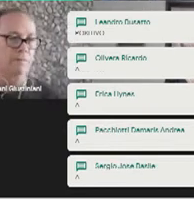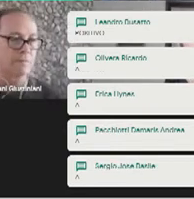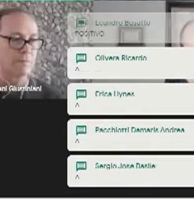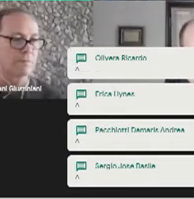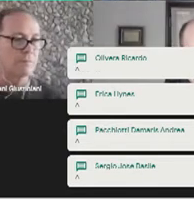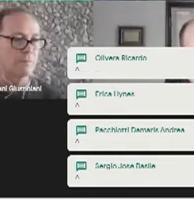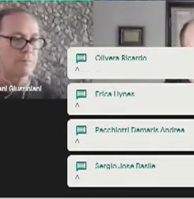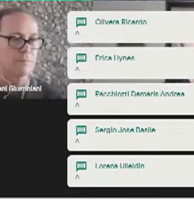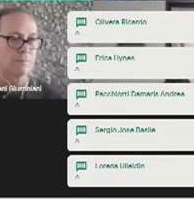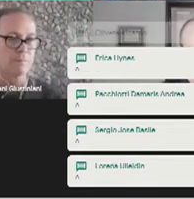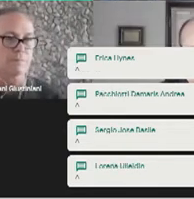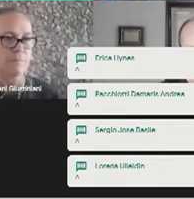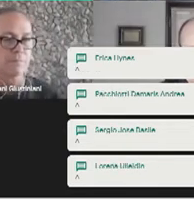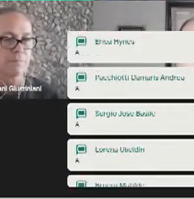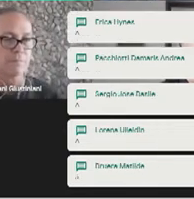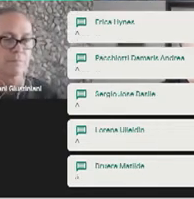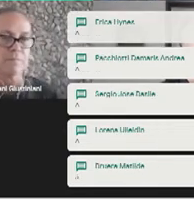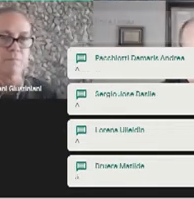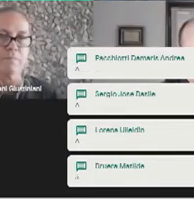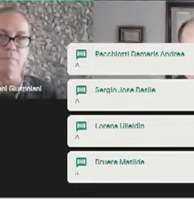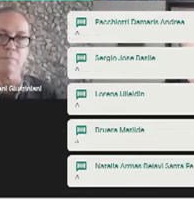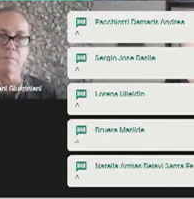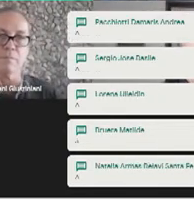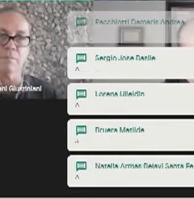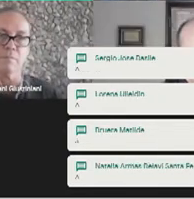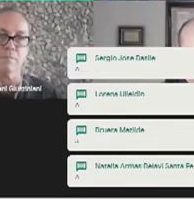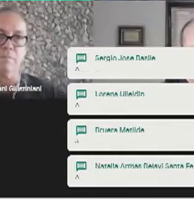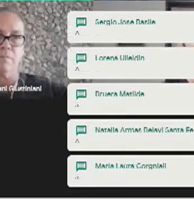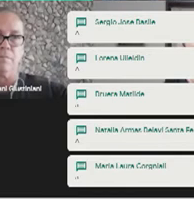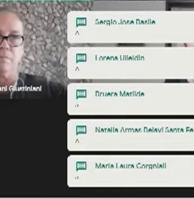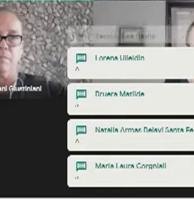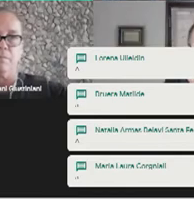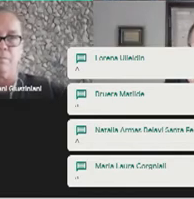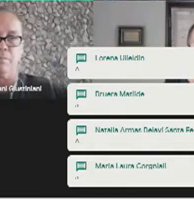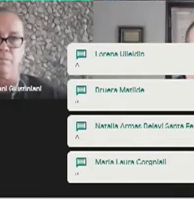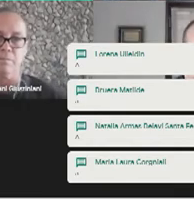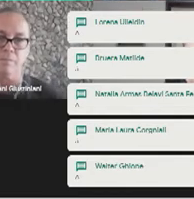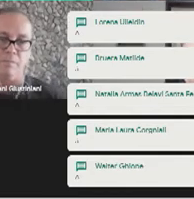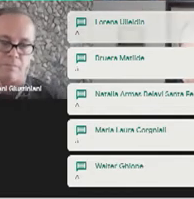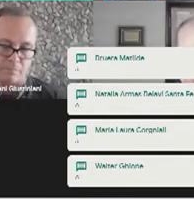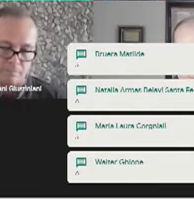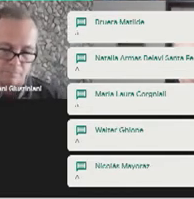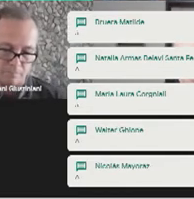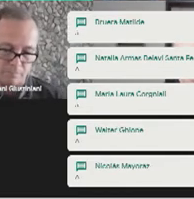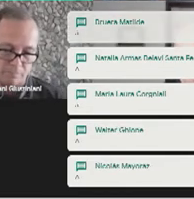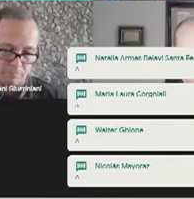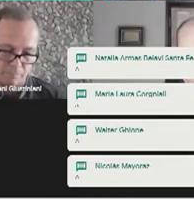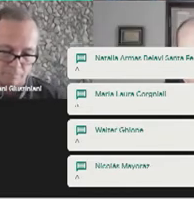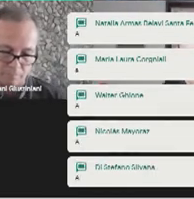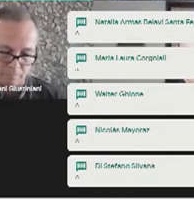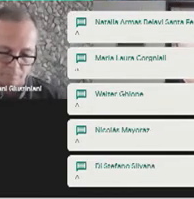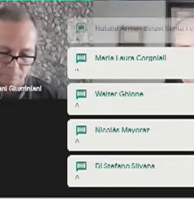diputados y se comunica a la cámara de senadores preferencia número 29 proyectos de ley